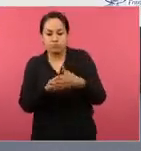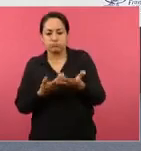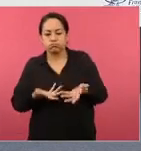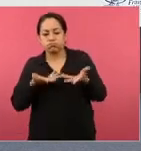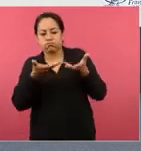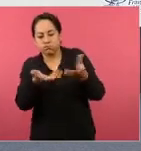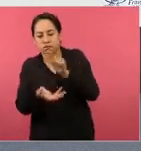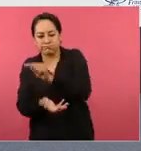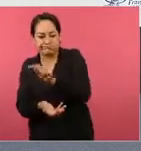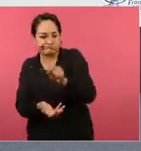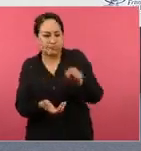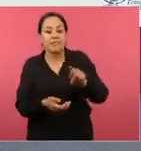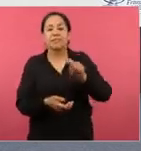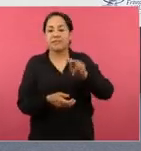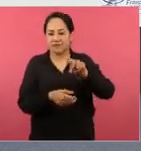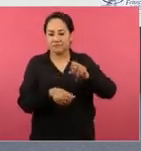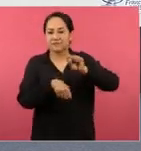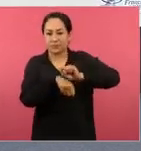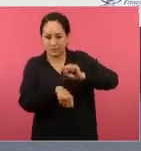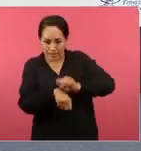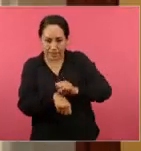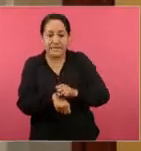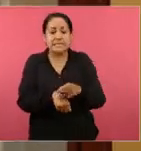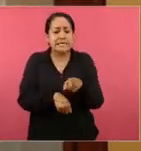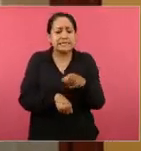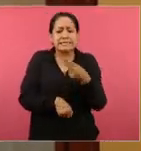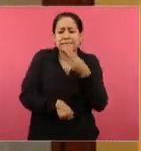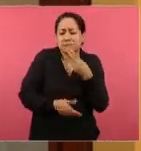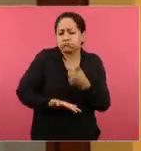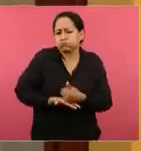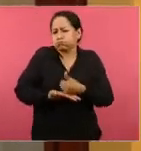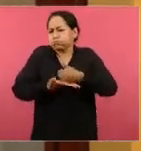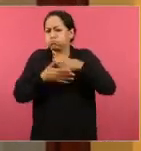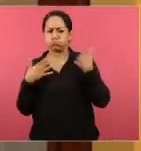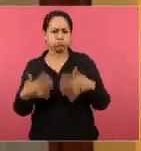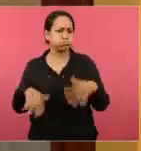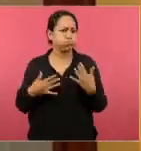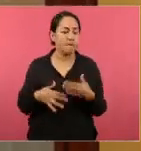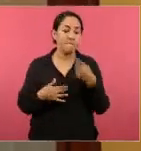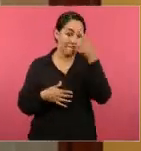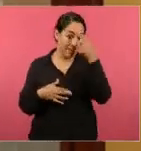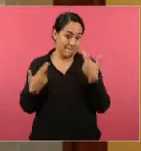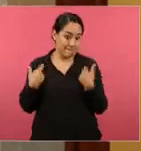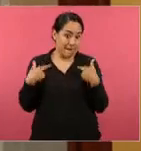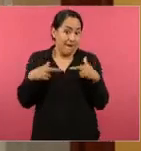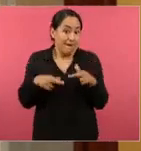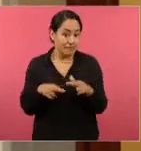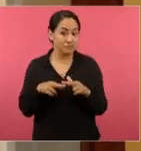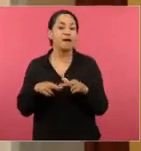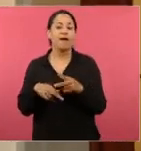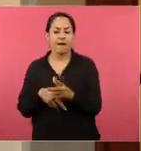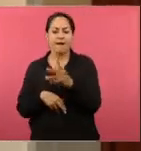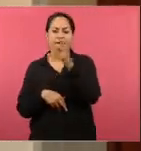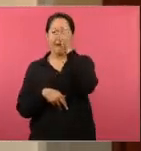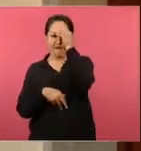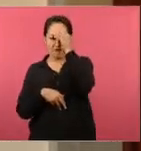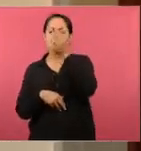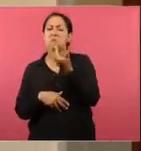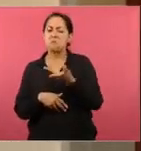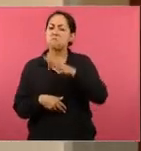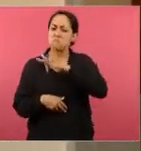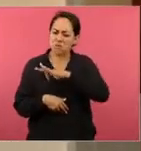serán una herramienta justamente para que el maestro y la maestra pueda resolver 2 cosas.